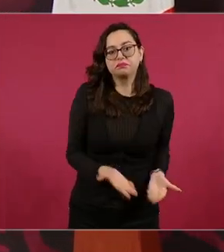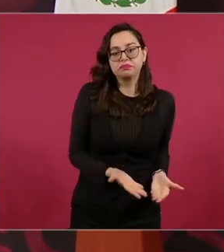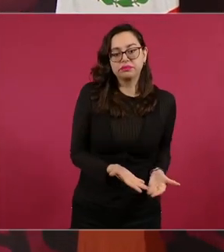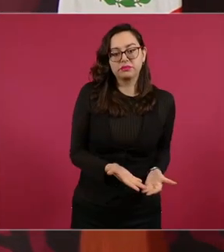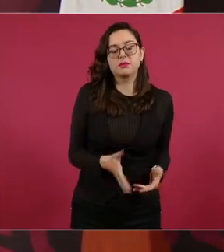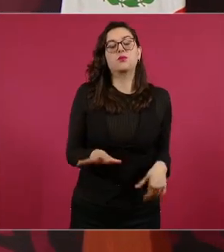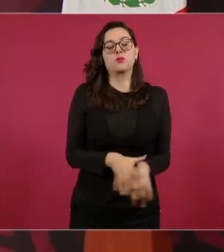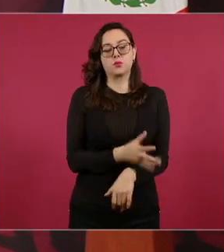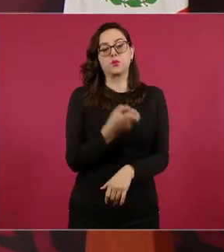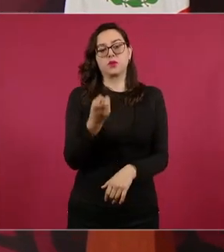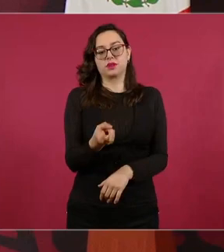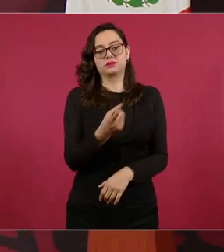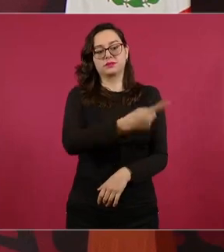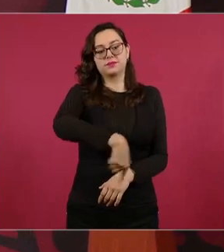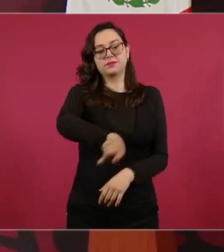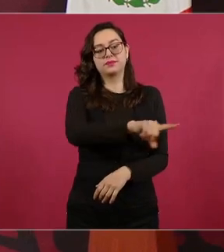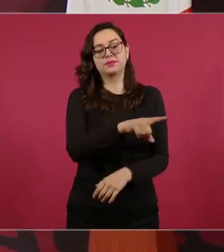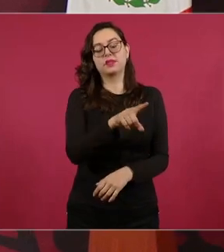enojados.